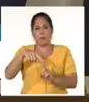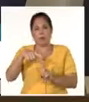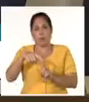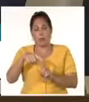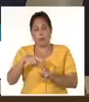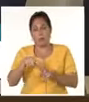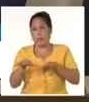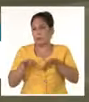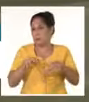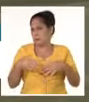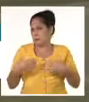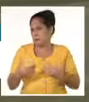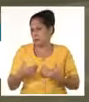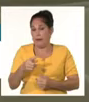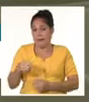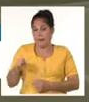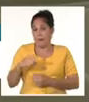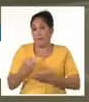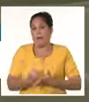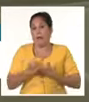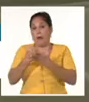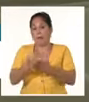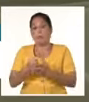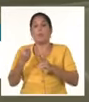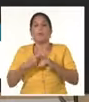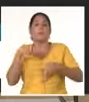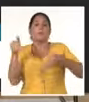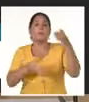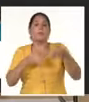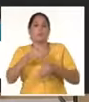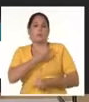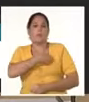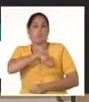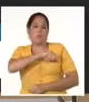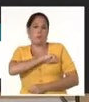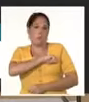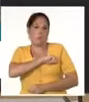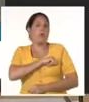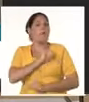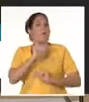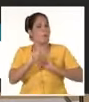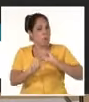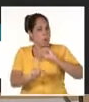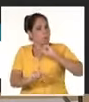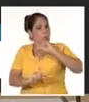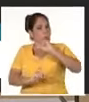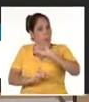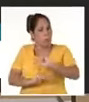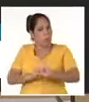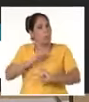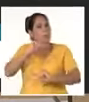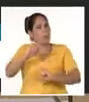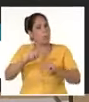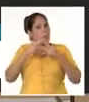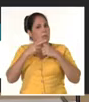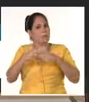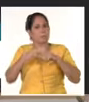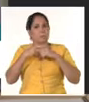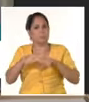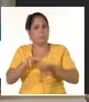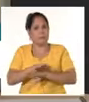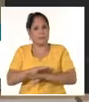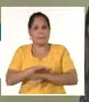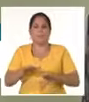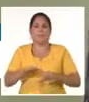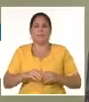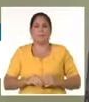acciones en marcha con apoyo y participación del país restablecen gradualmente servicios